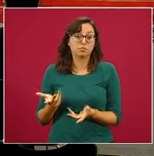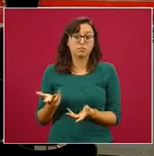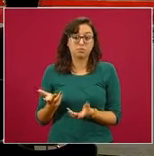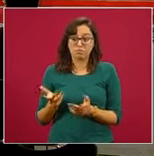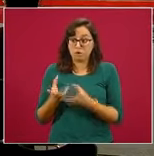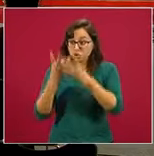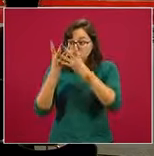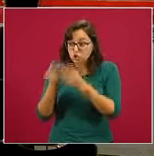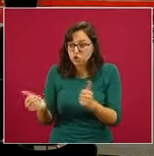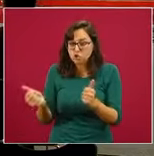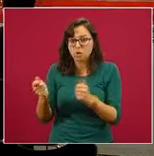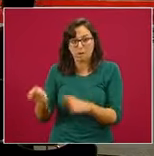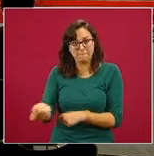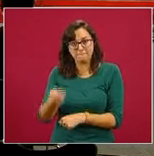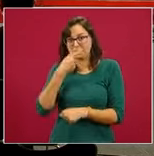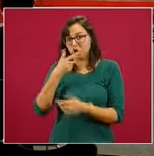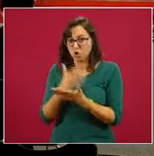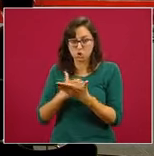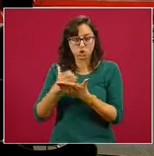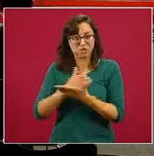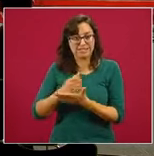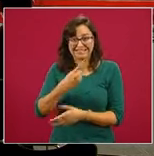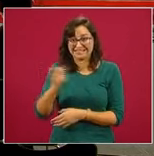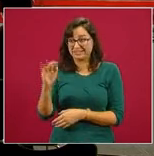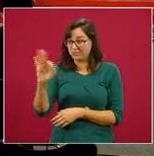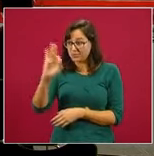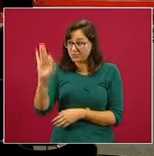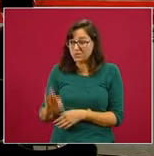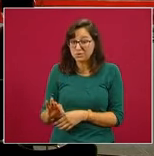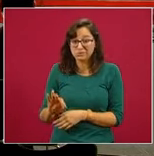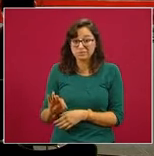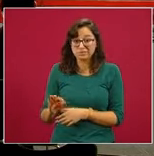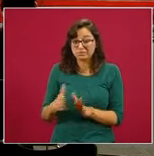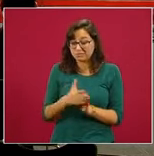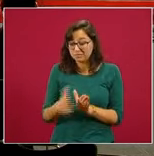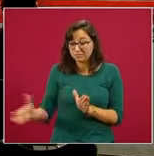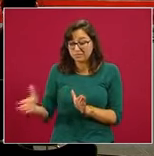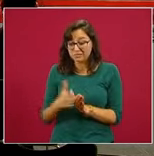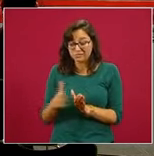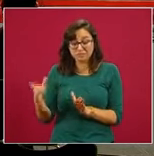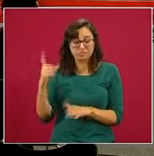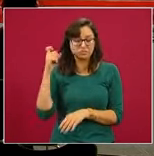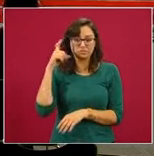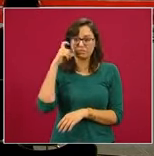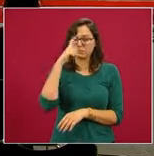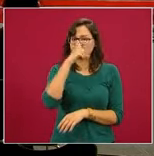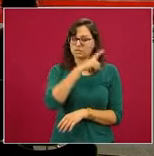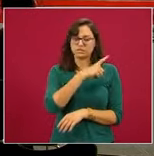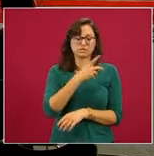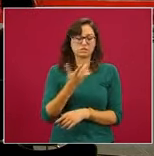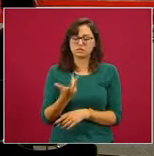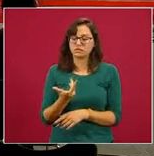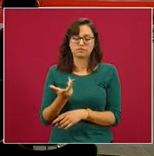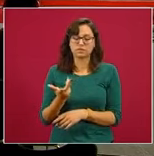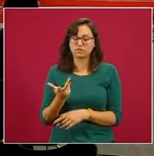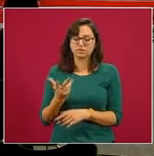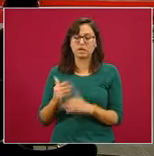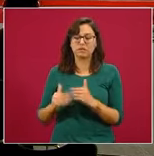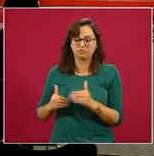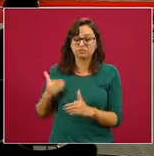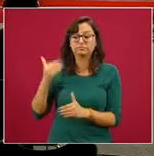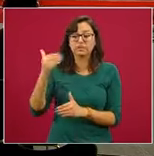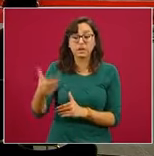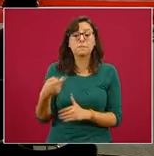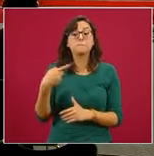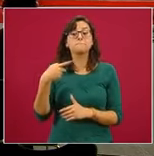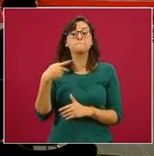una solución farmacéutica, es decir, un producto de tratamiento durante el periodo que permanece una epidemia, pero a veces